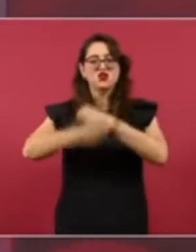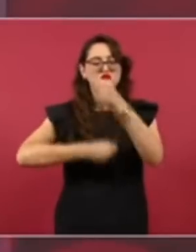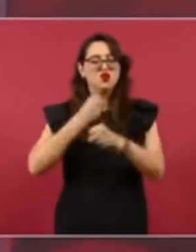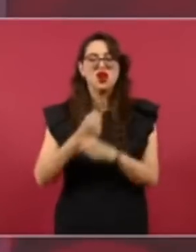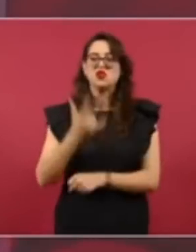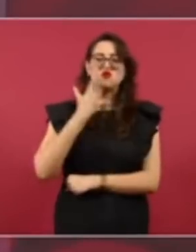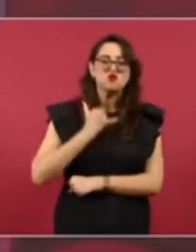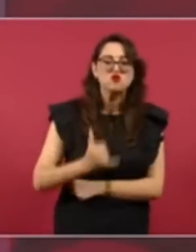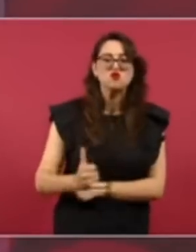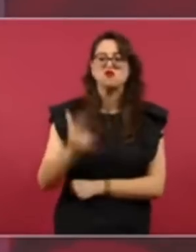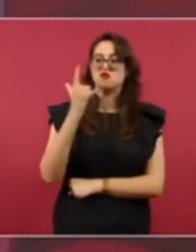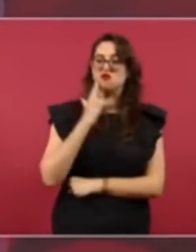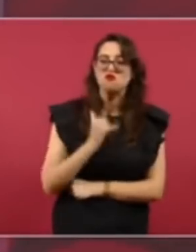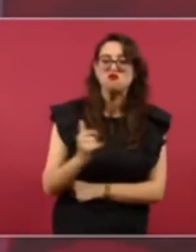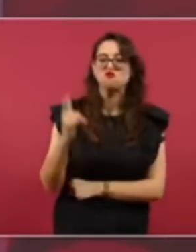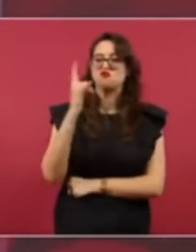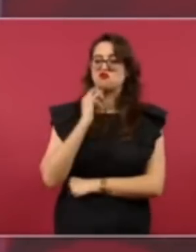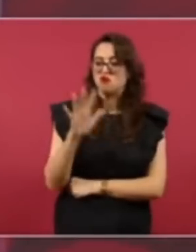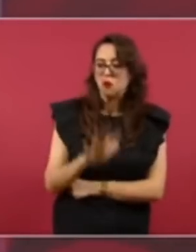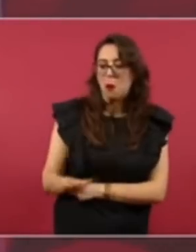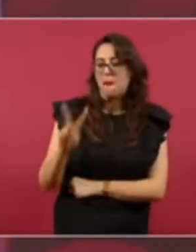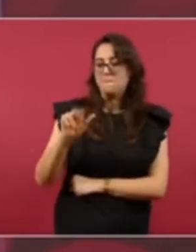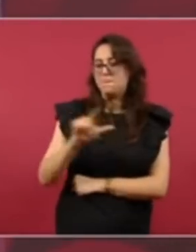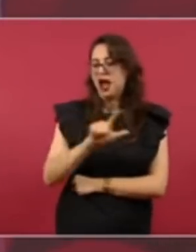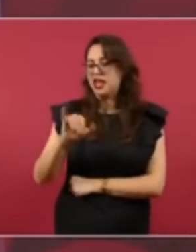Vallejo? ¿Qué saben del pueblo?